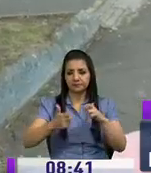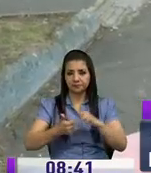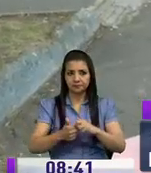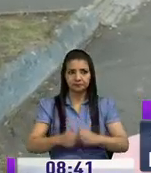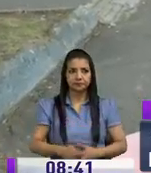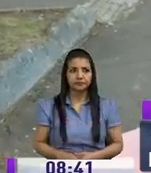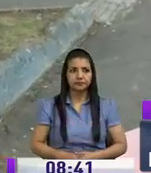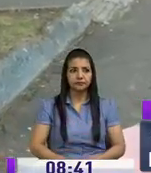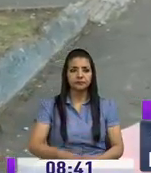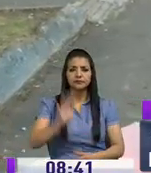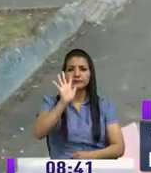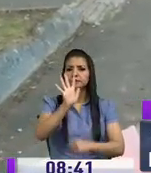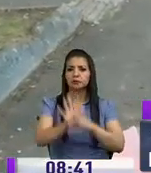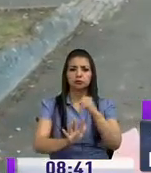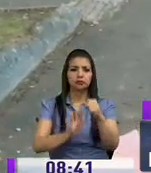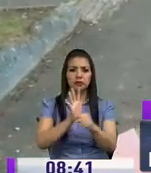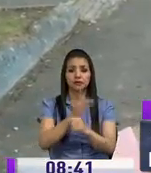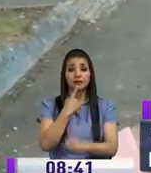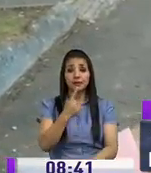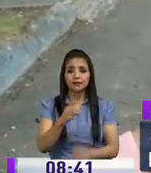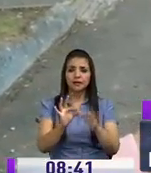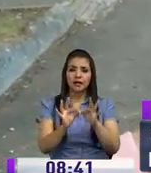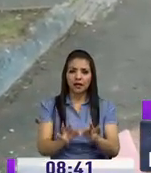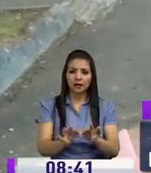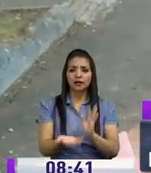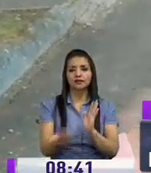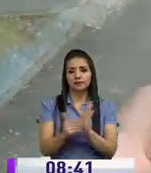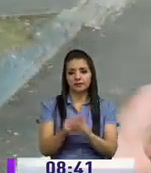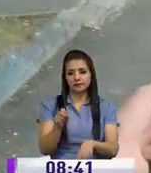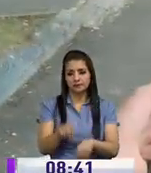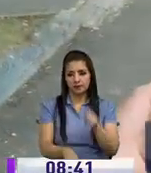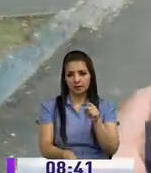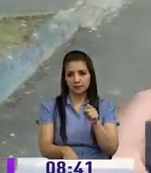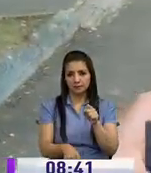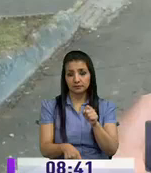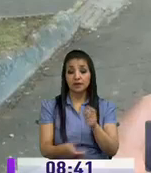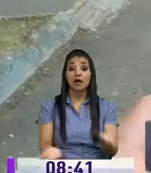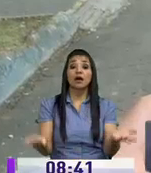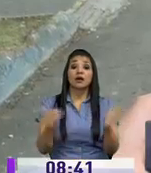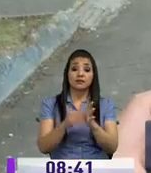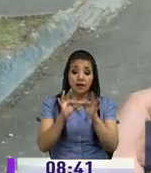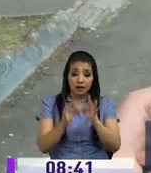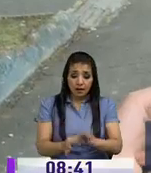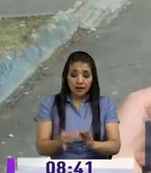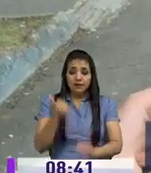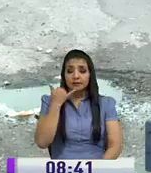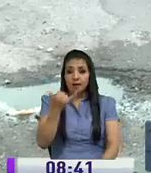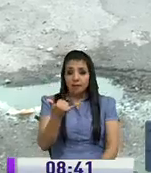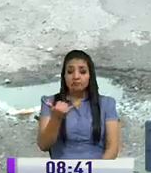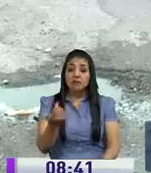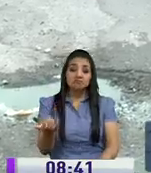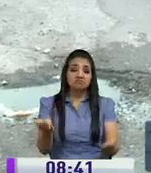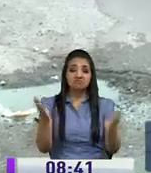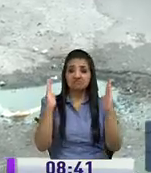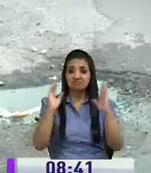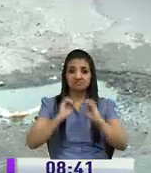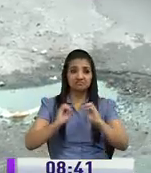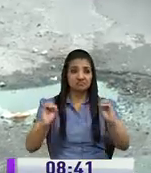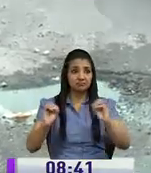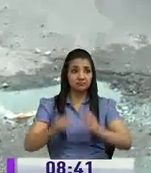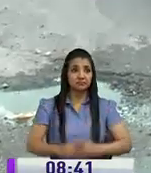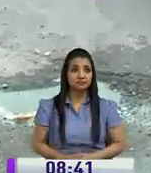de 5 años, nunca dicen que arreglan, pero igual sigue. Igual allá vamos al agua y nunca hacían caso. ¿Cómo? Esto